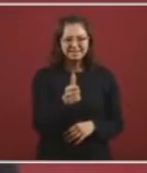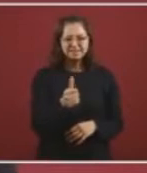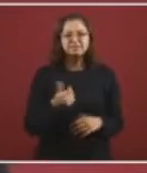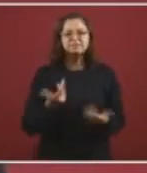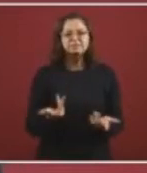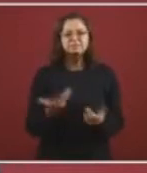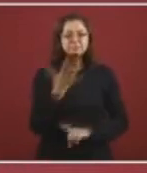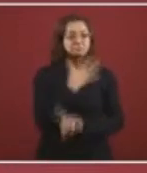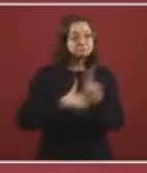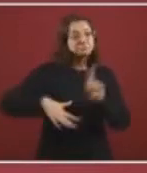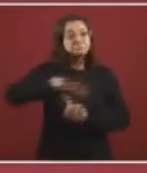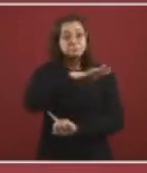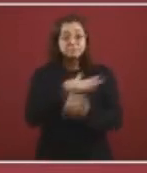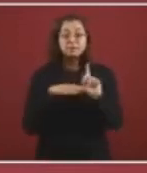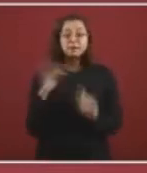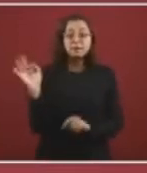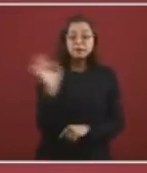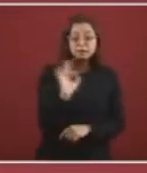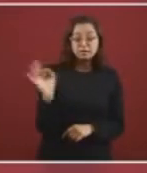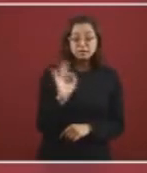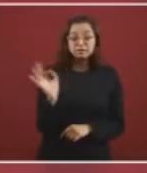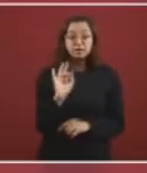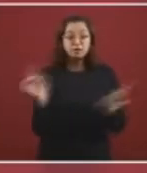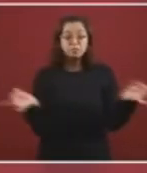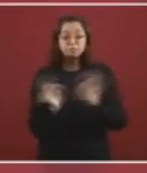hay condiciones para